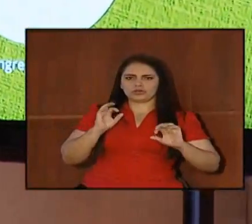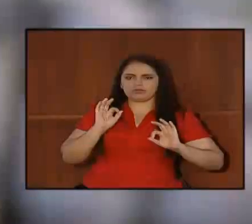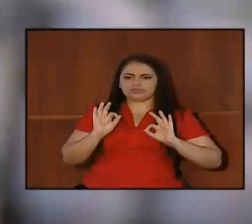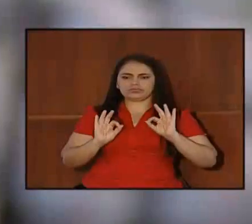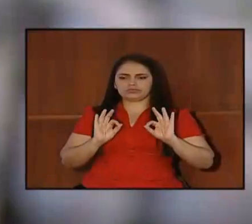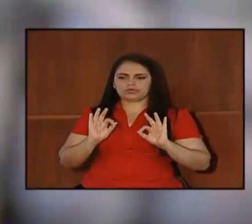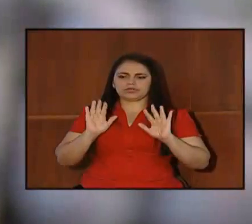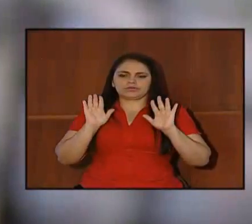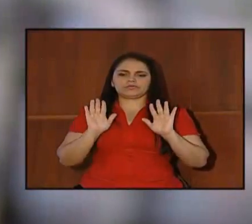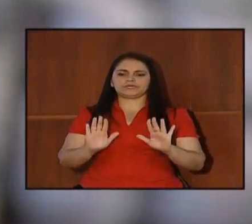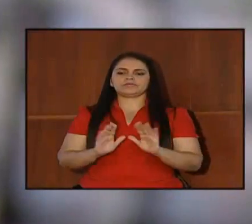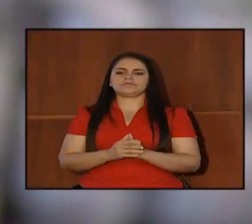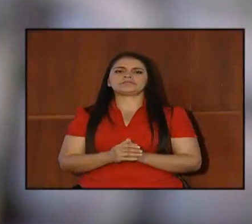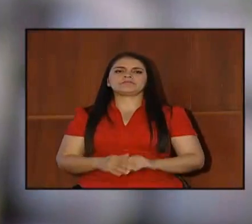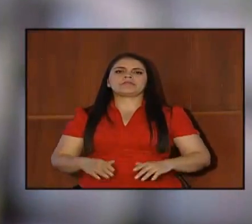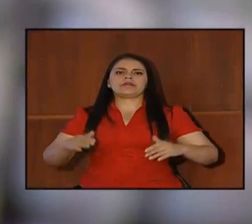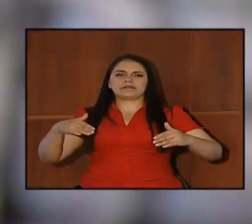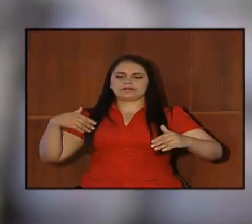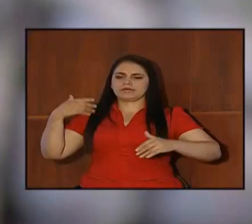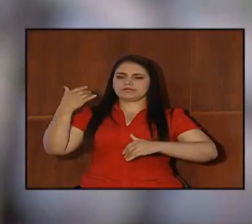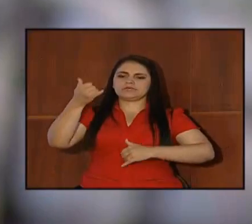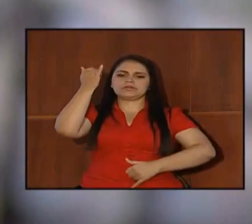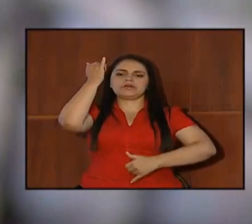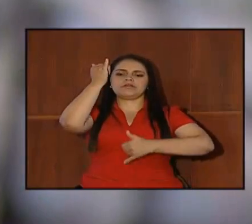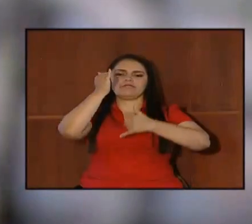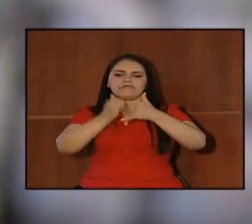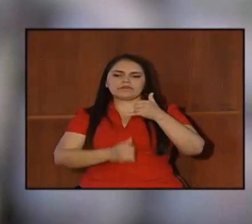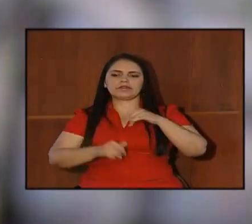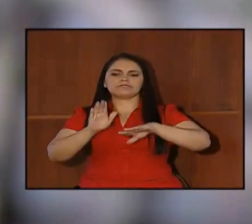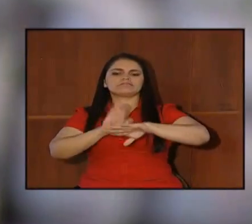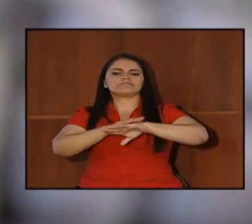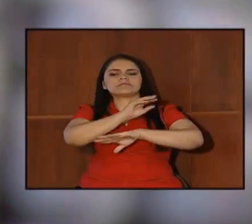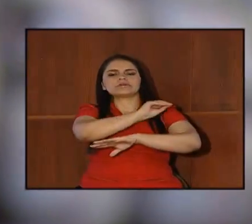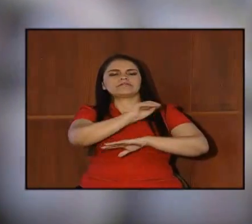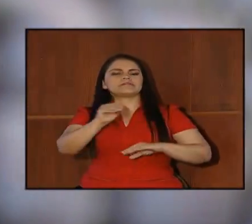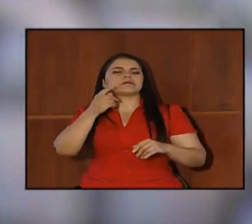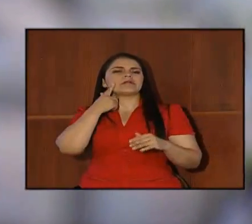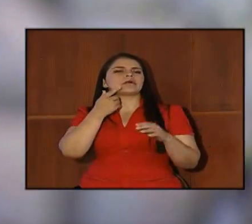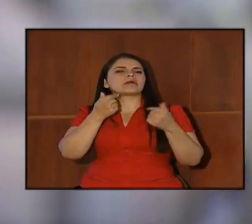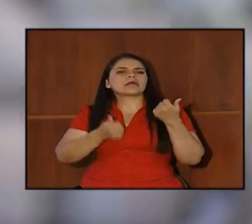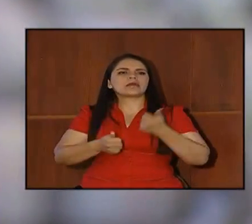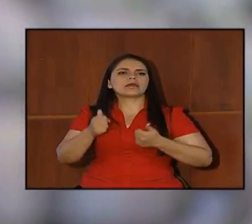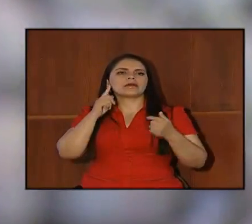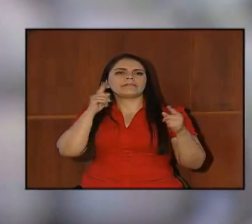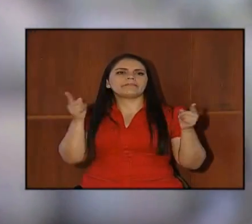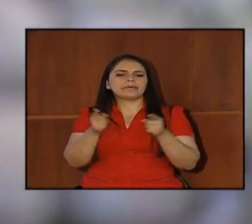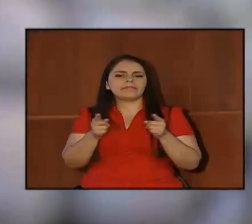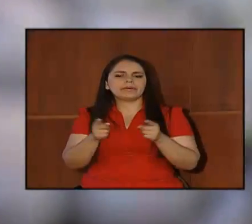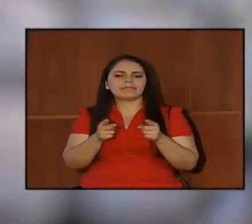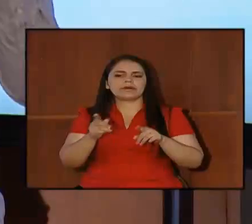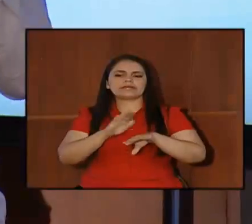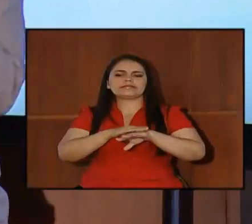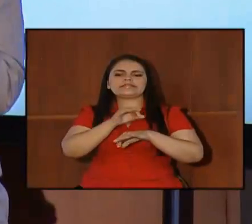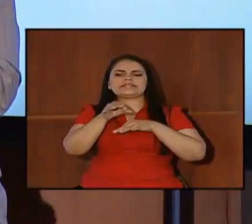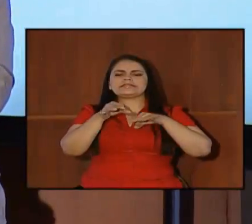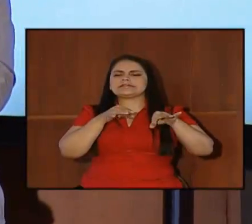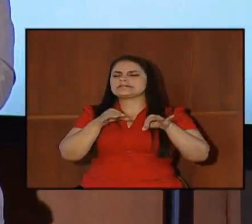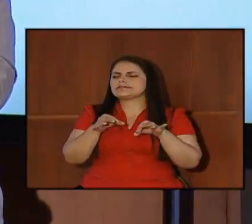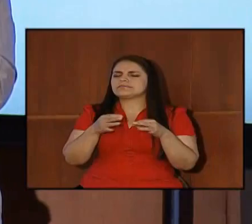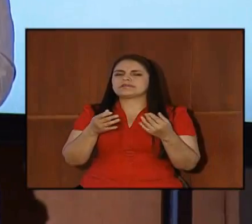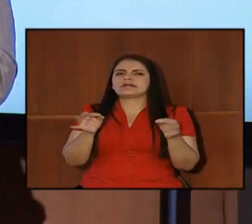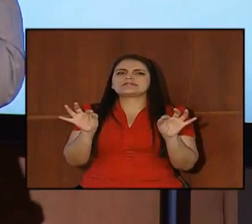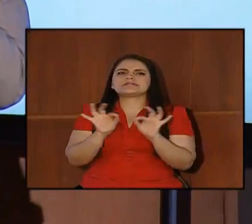en cama. Y al finalizar, les voy a dar unos tipsitos muy claves de cómo nosotros